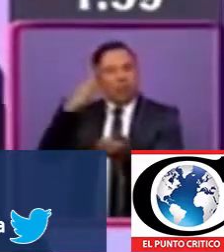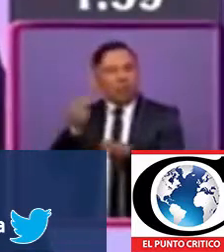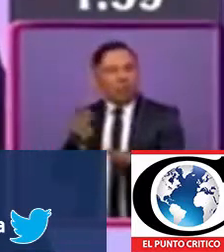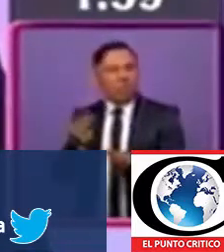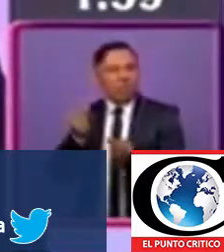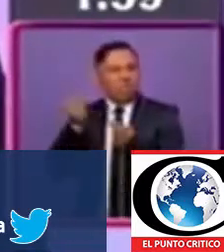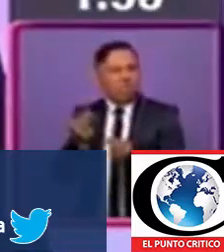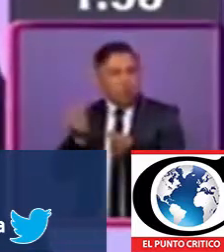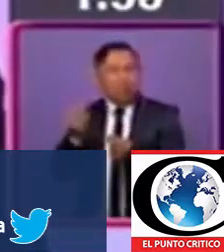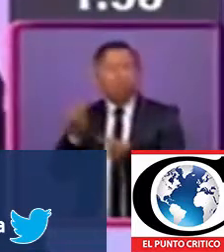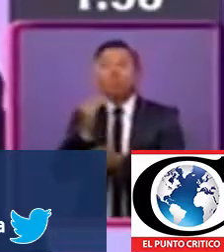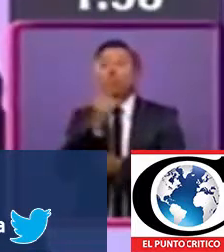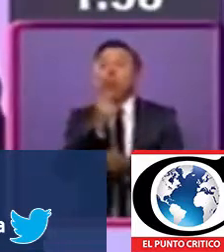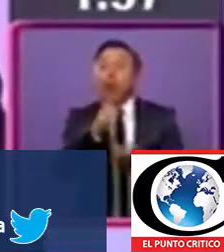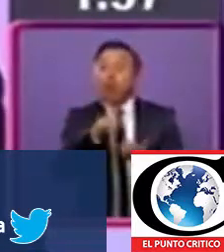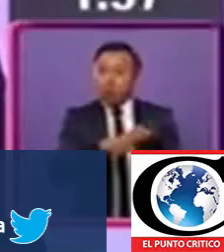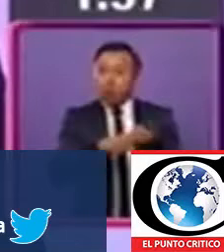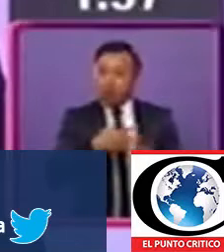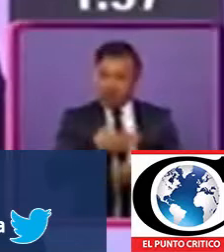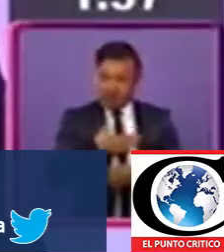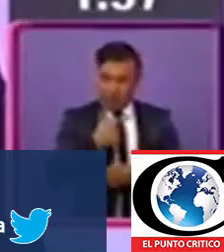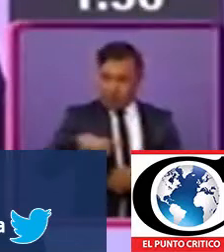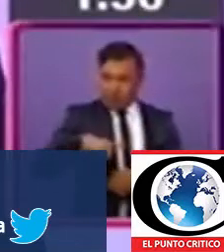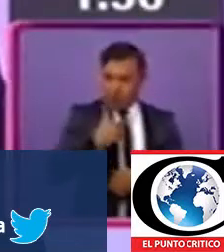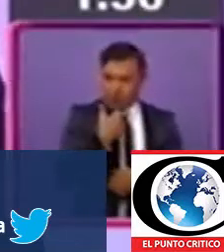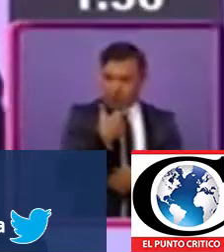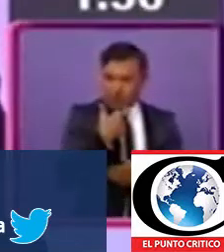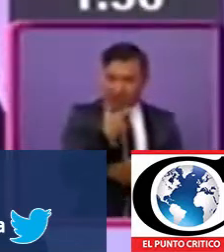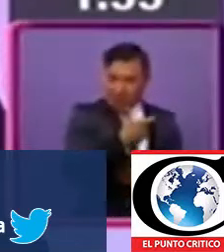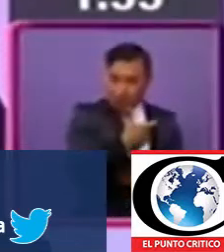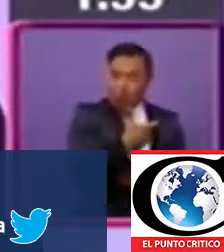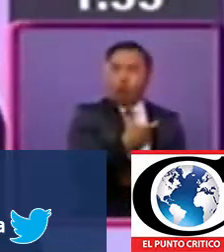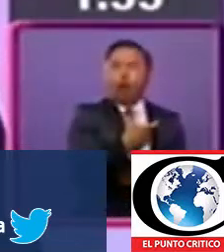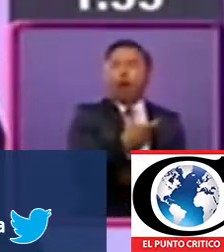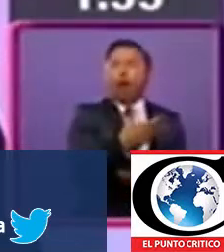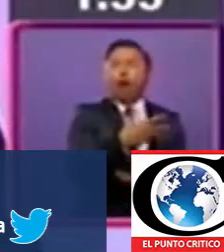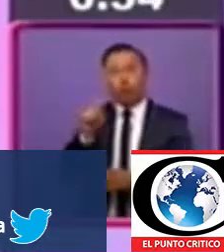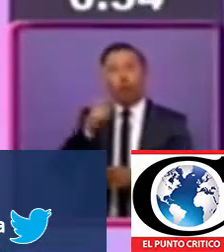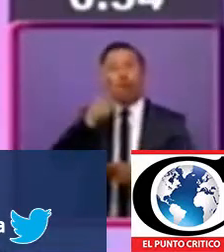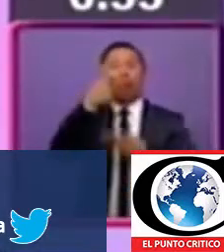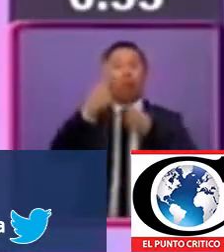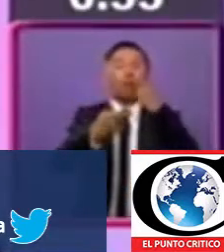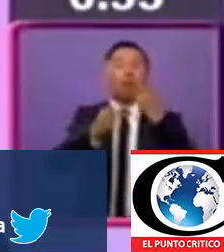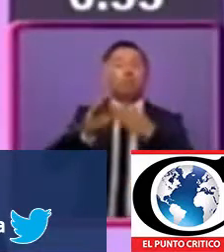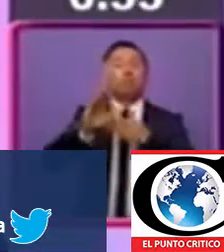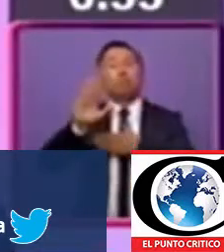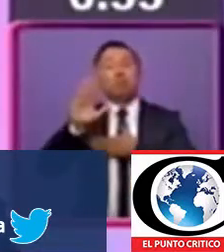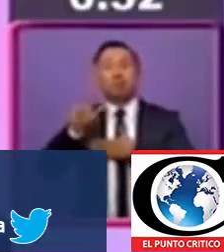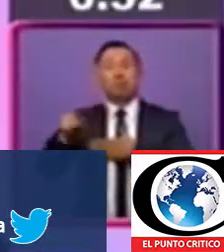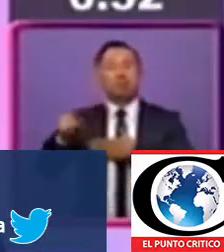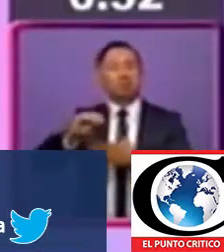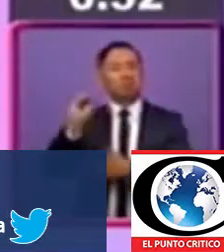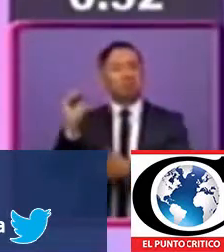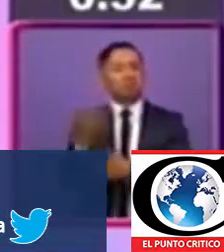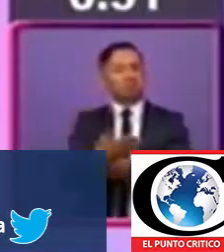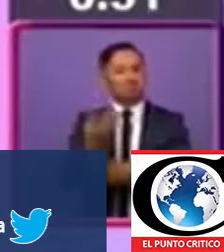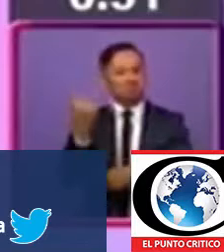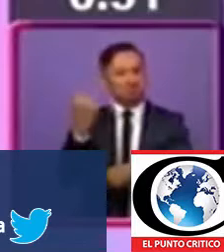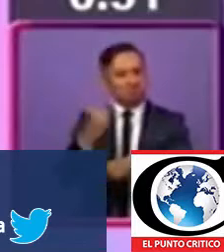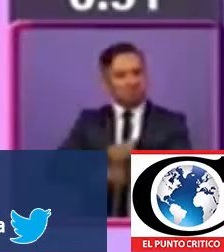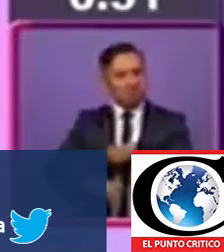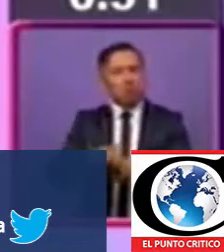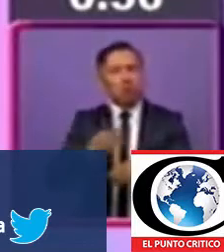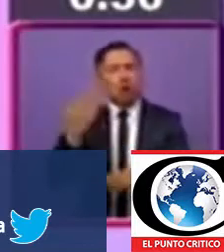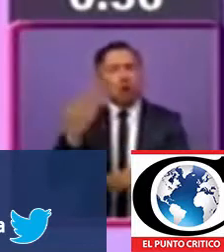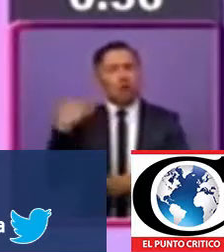candidata del PAN, Josefina Vázquez Mota, para posteriormente guardarlas y después sacaron otras lonas en contra de la candidata de Morena, Delfina